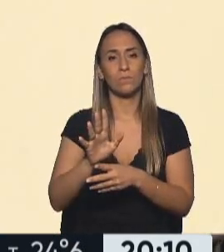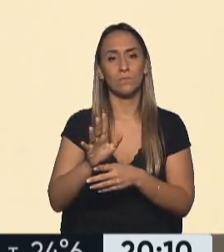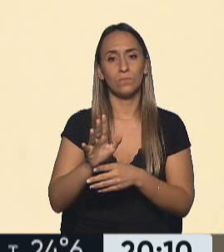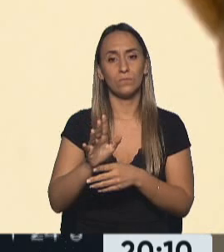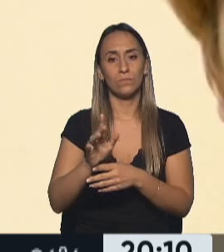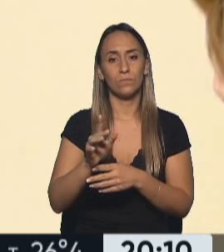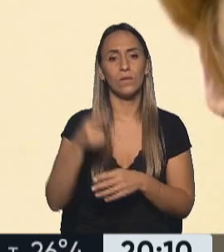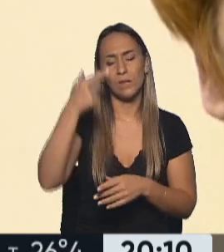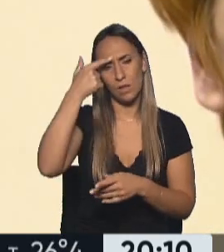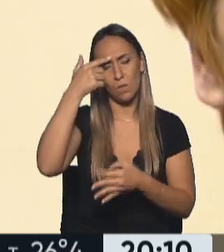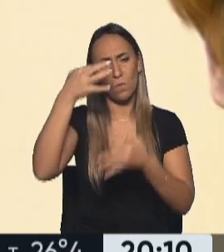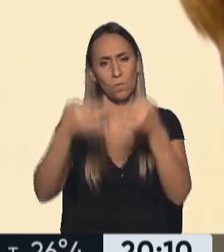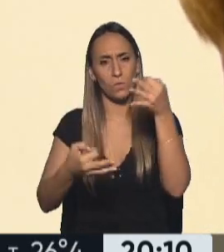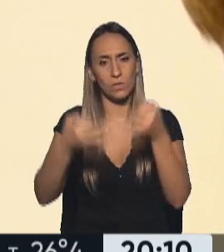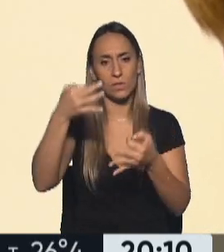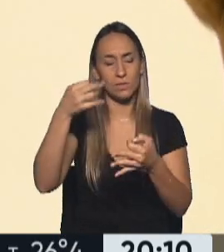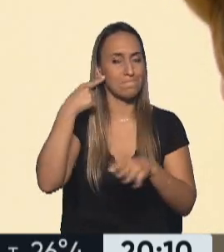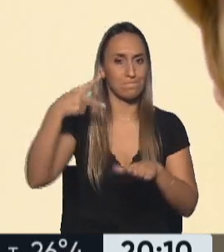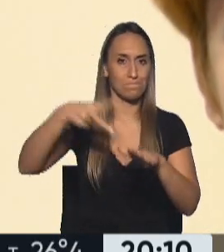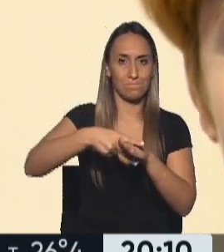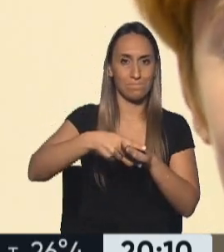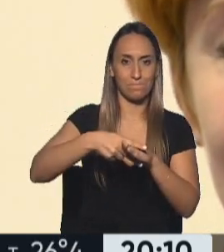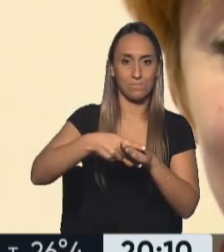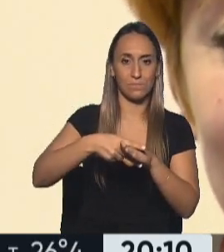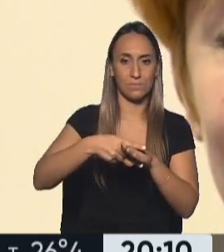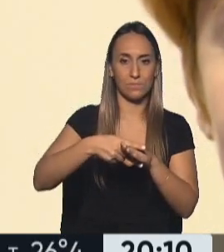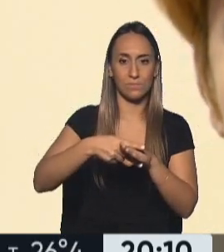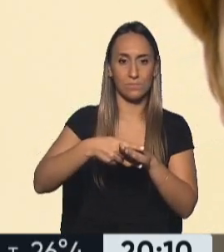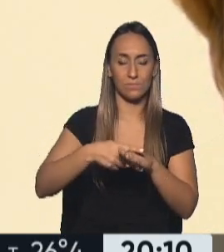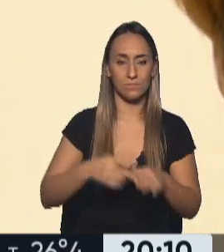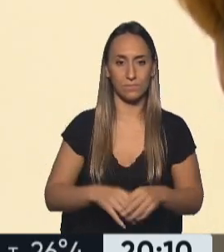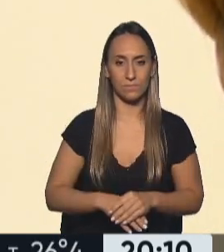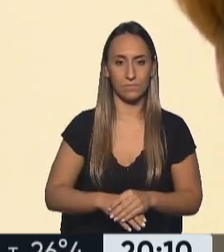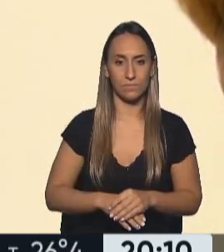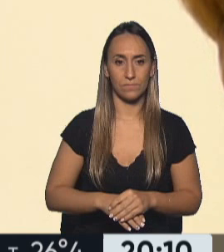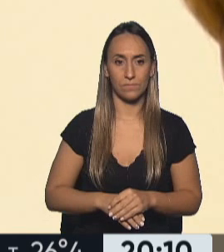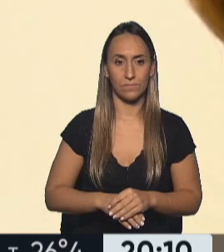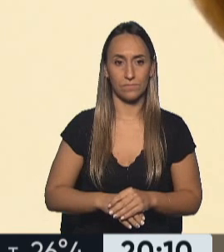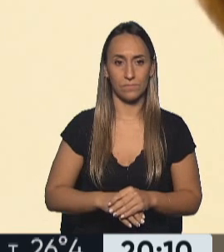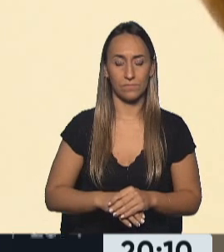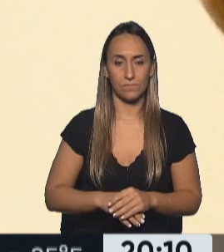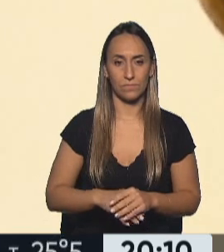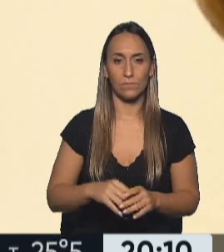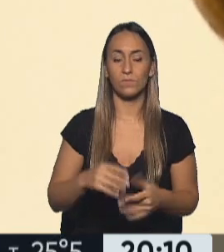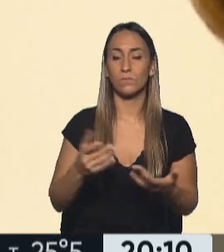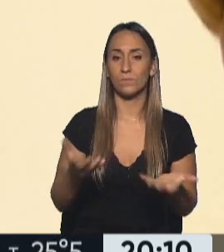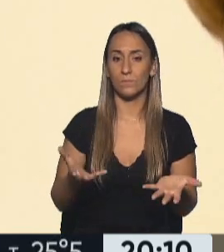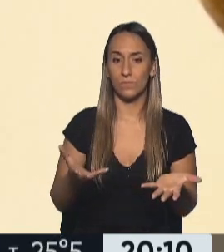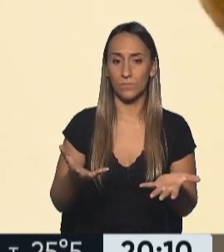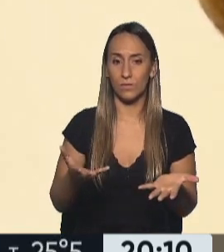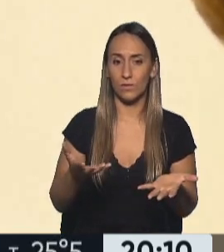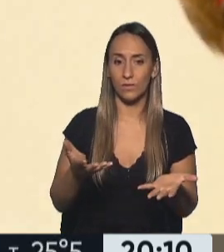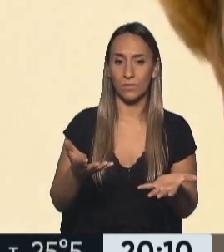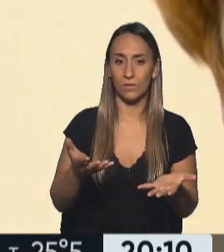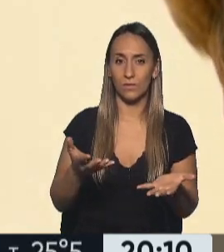en la justicia estadual, como había solicitado la defensa de D'Artes. Así que esta decisión evita que se siga